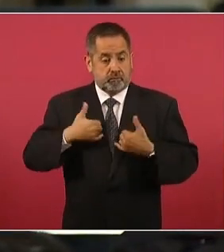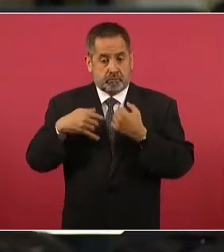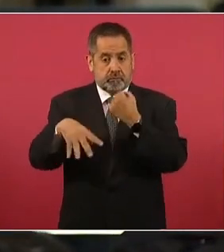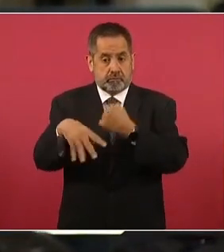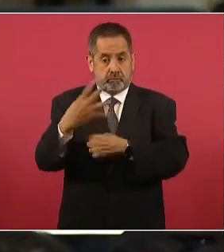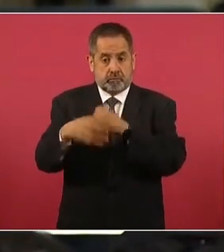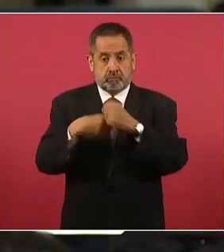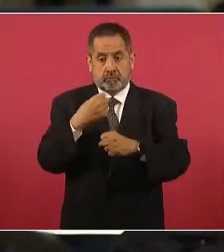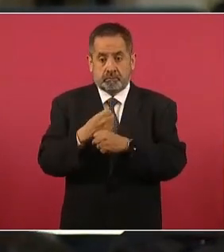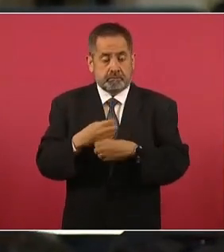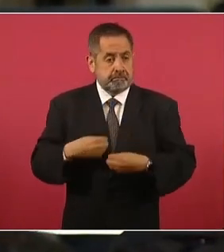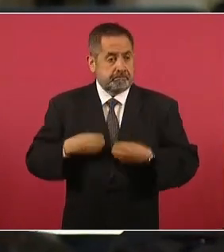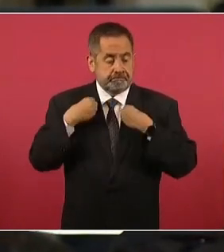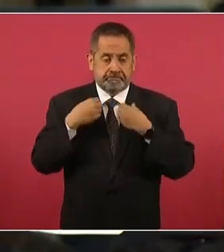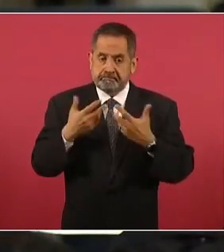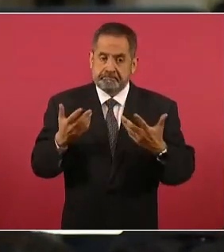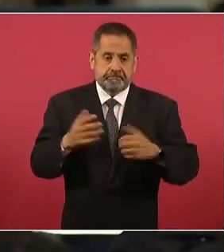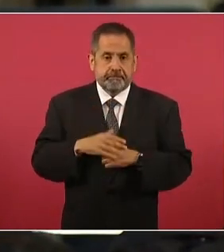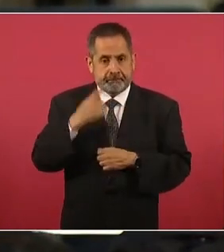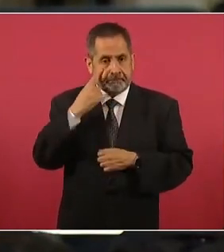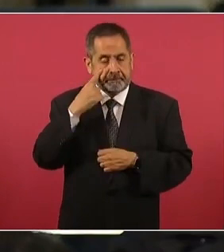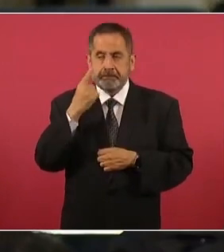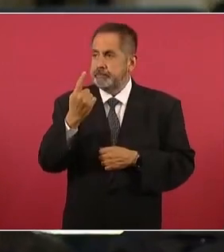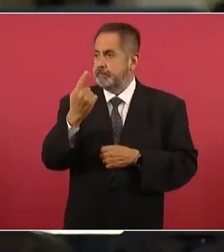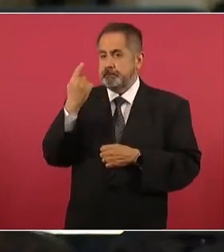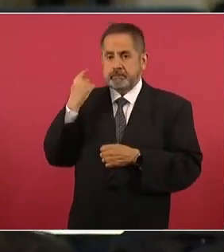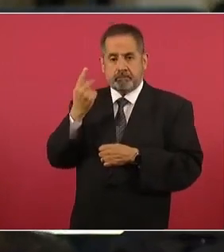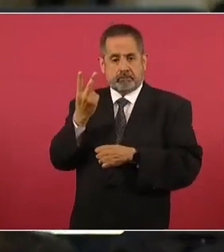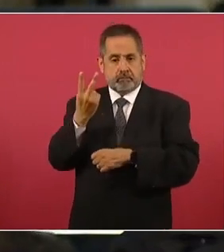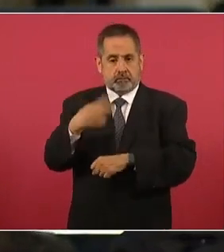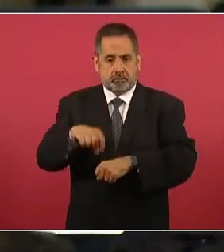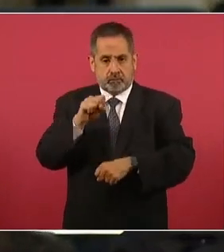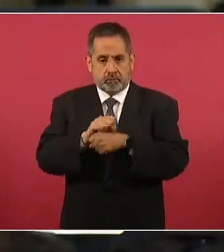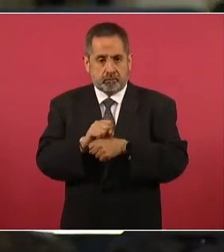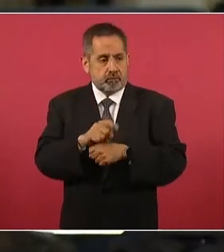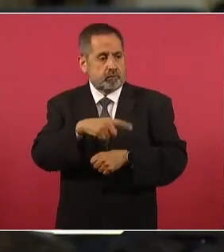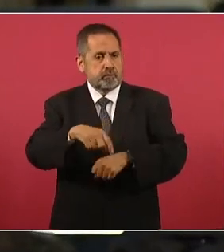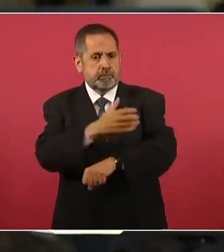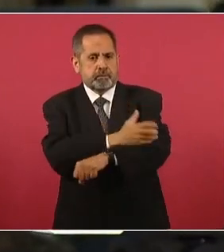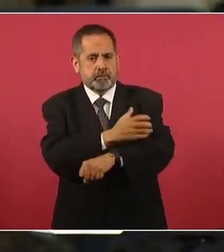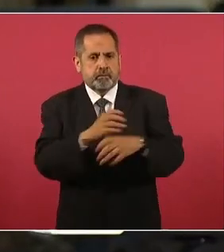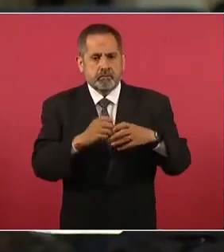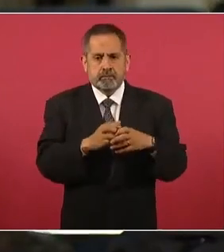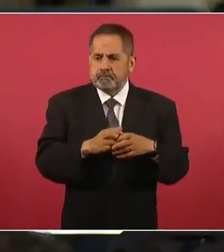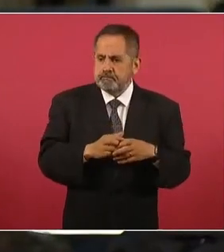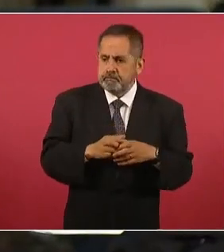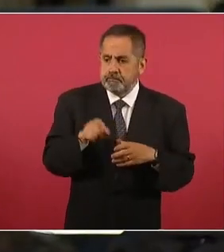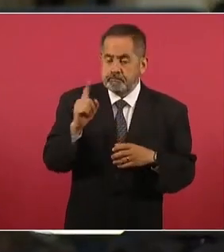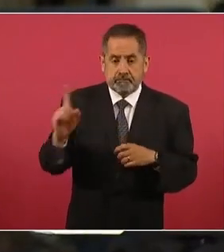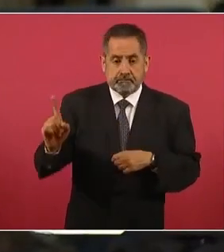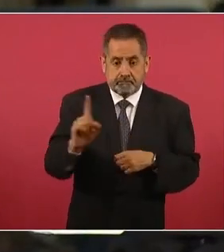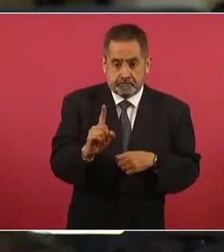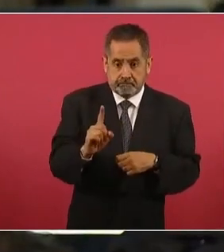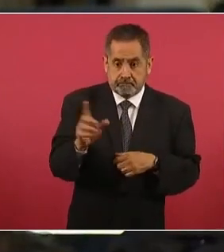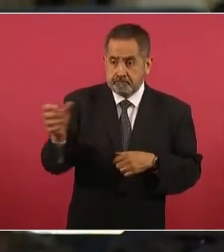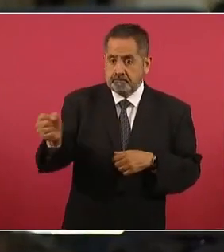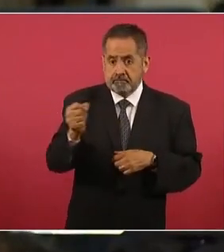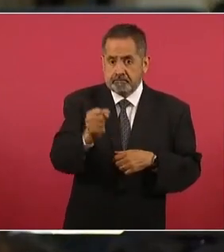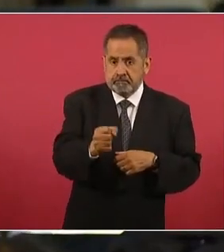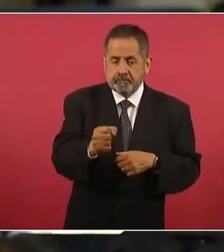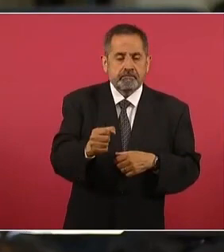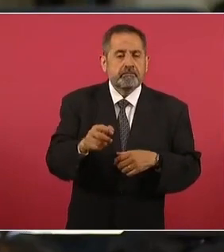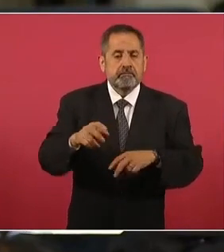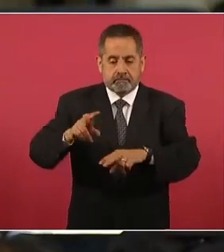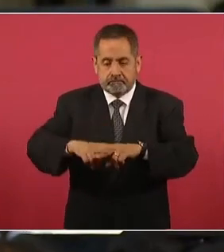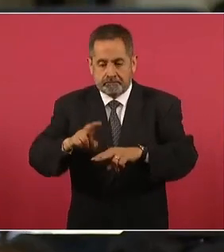14 años. Hace 2 semanas sus compañeros le prendieron fuego en la butaca donde